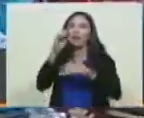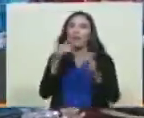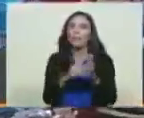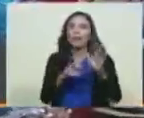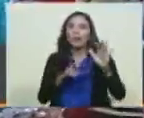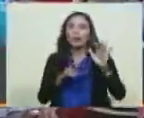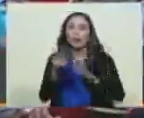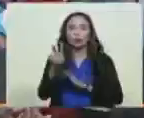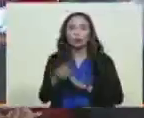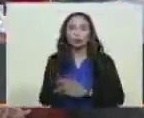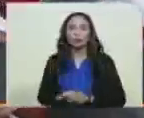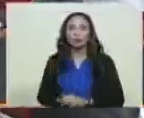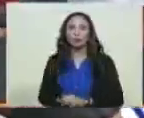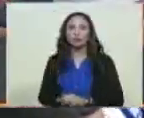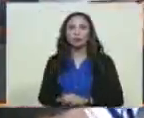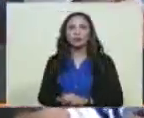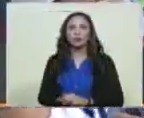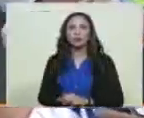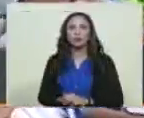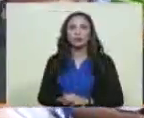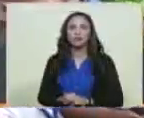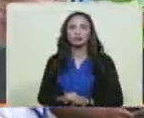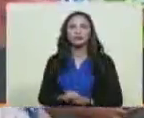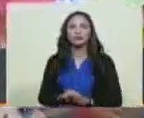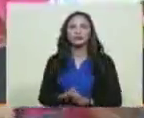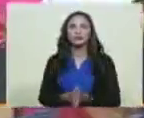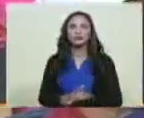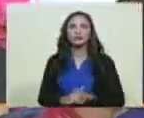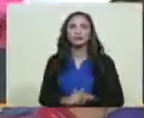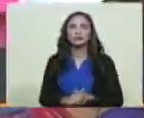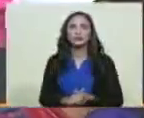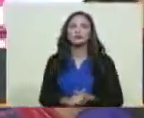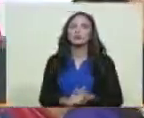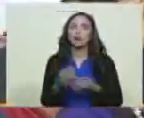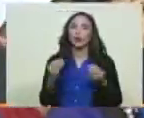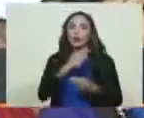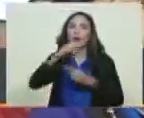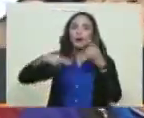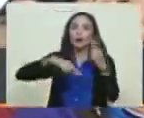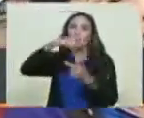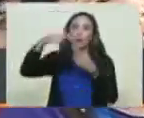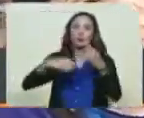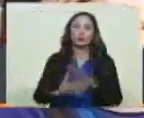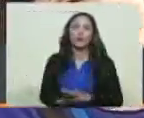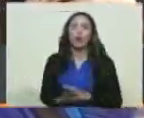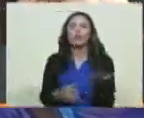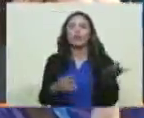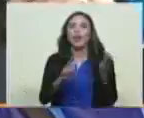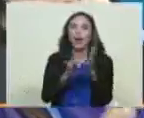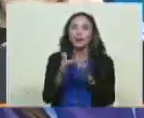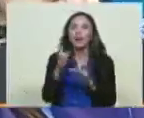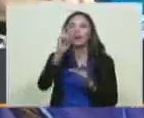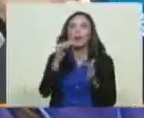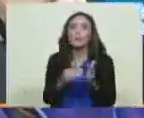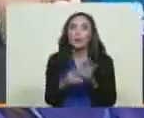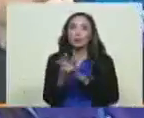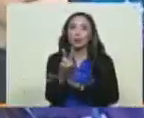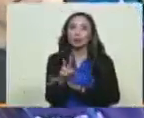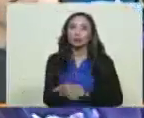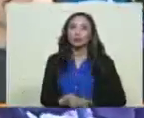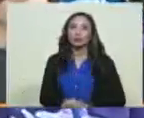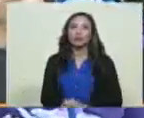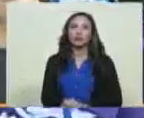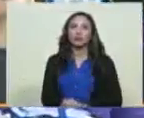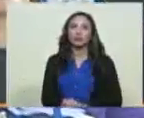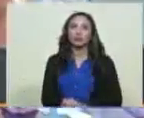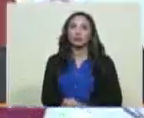la insurrección la revolución de abril del año 2012 así